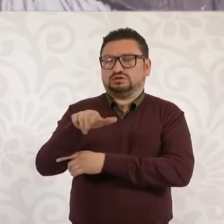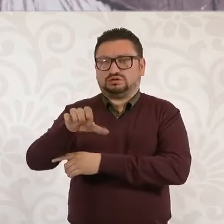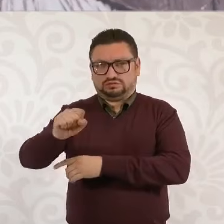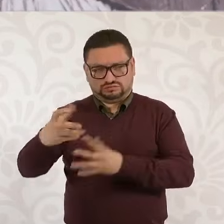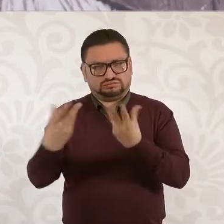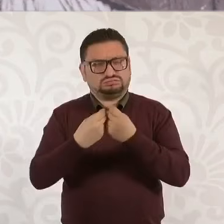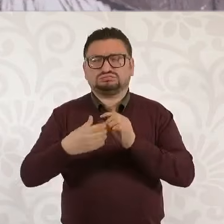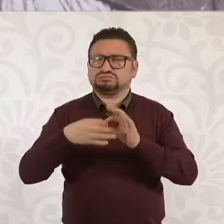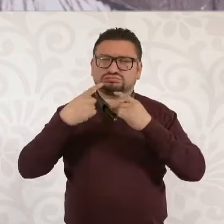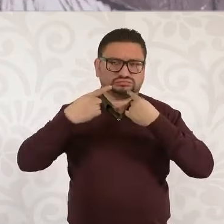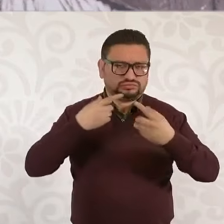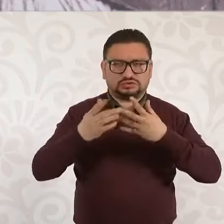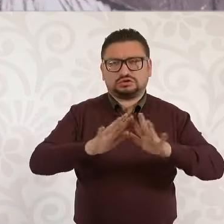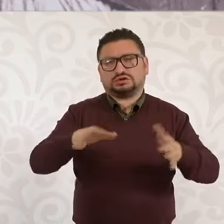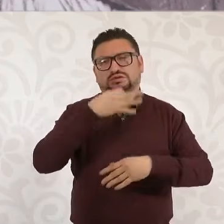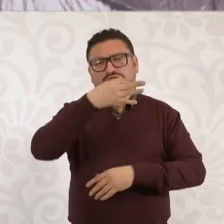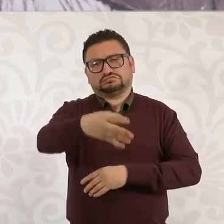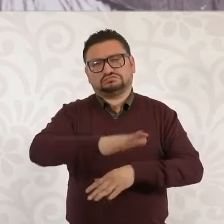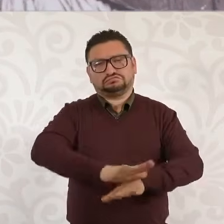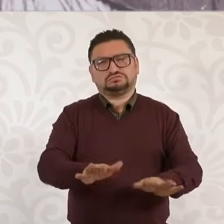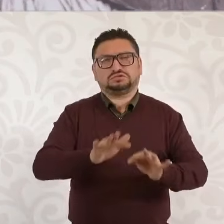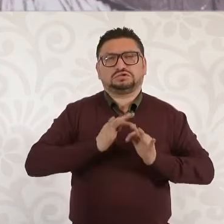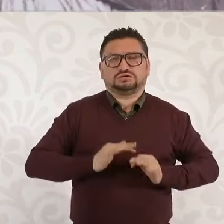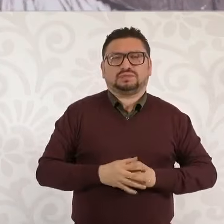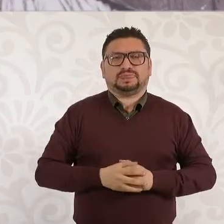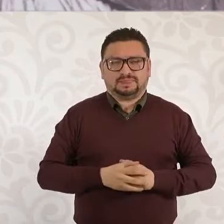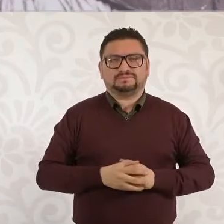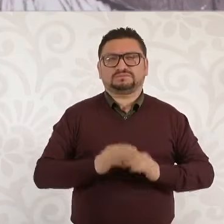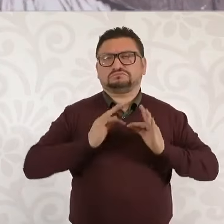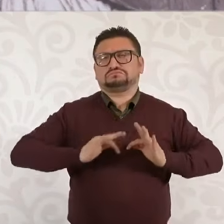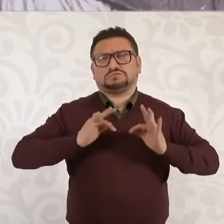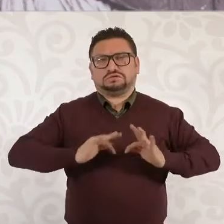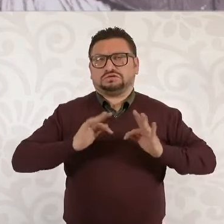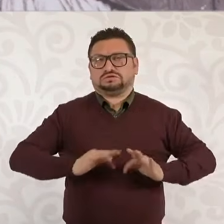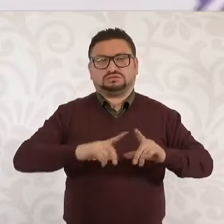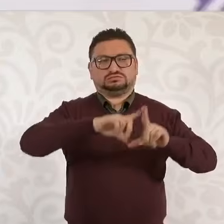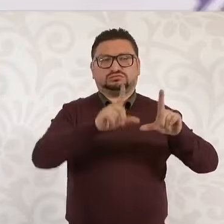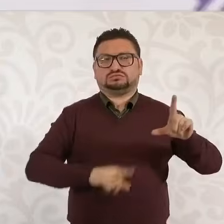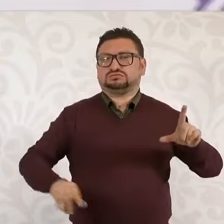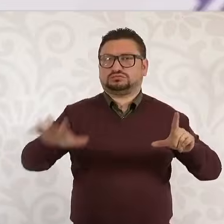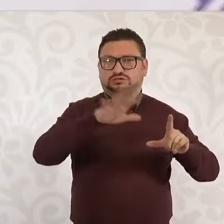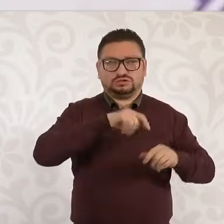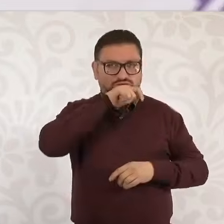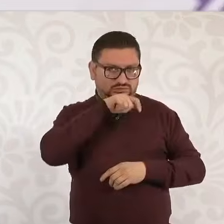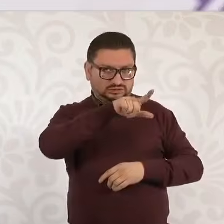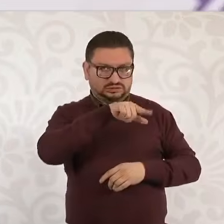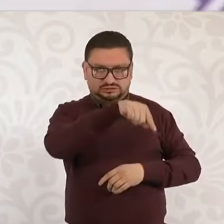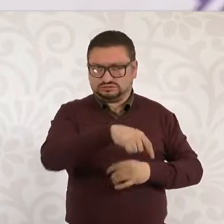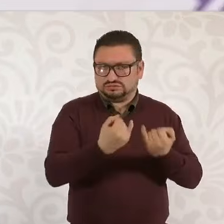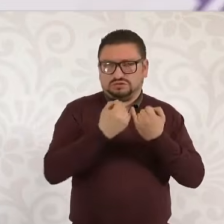y ya podemos decir que esencialmente pues está tranquilo toda la República y particularmente Jalisco, y